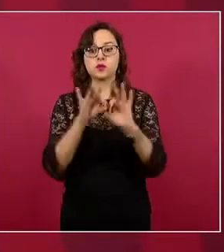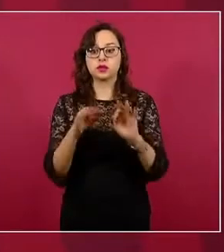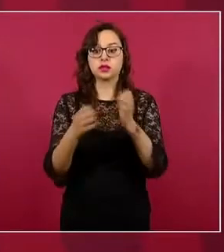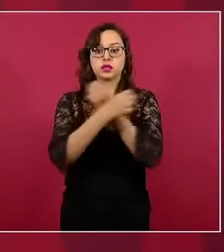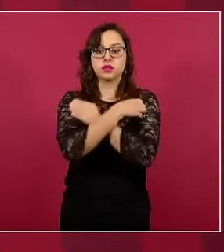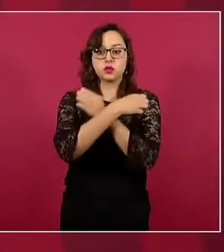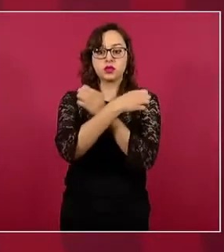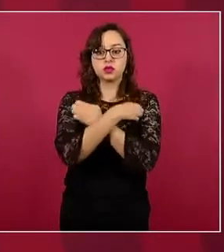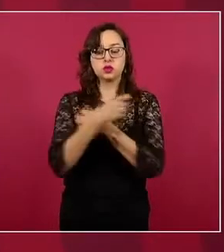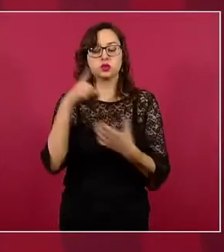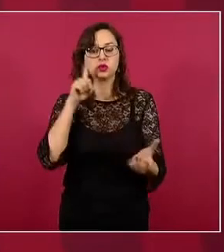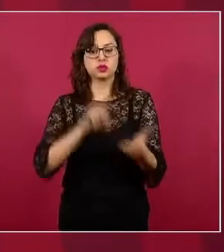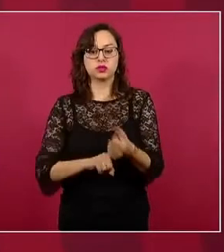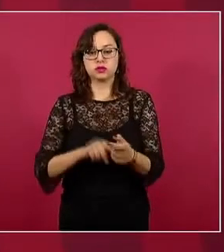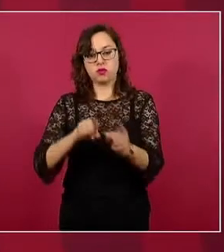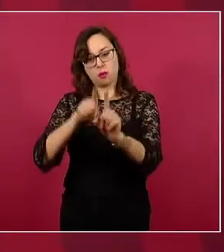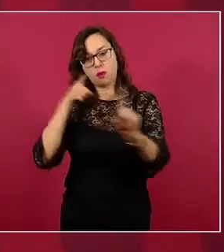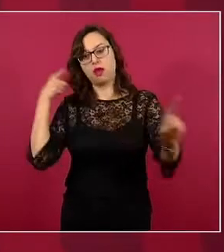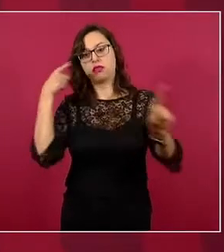humanista,